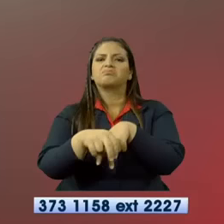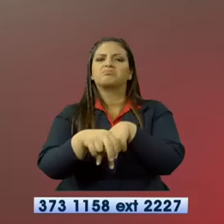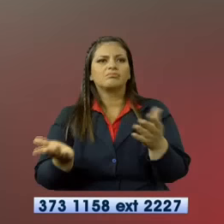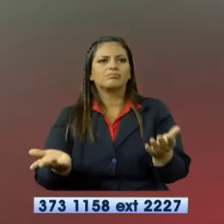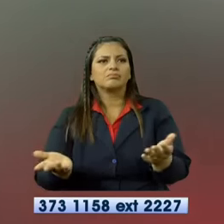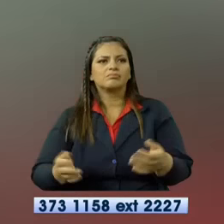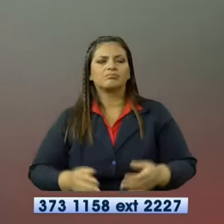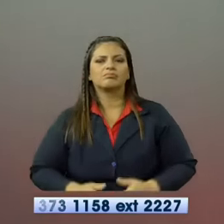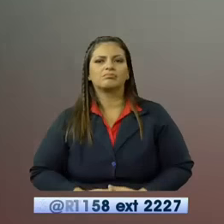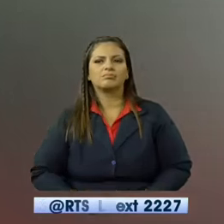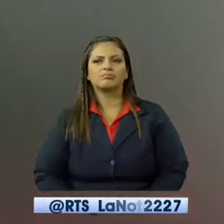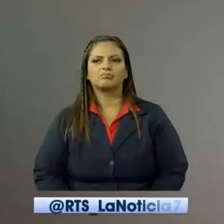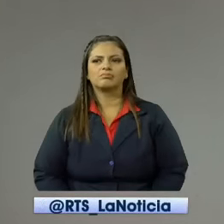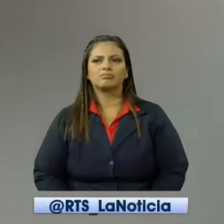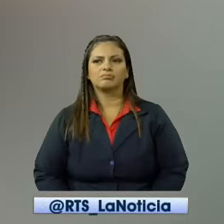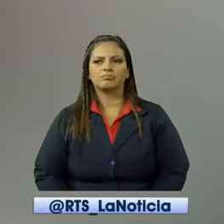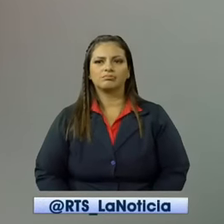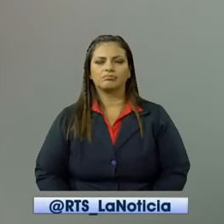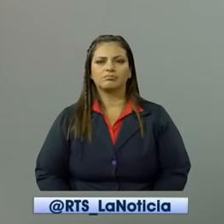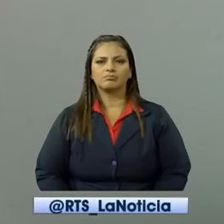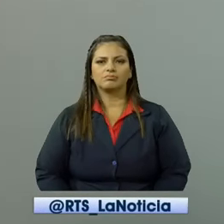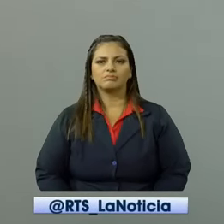mandaron a cambiar con laptop y todo.